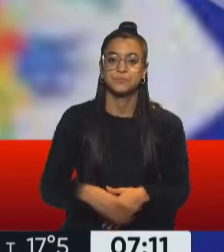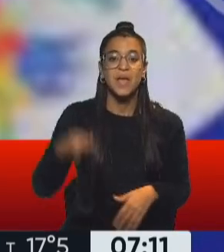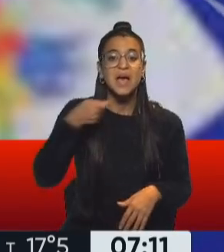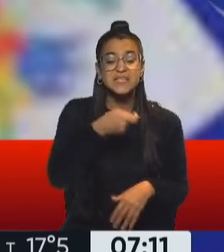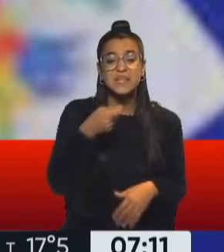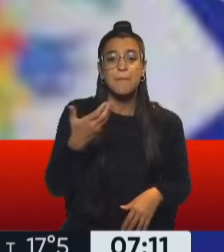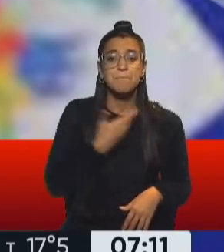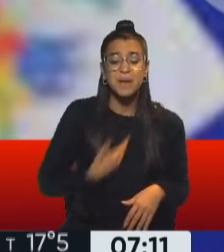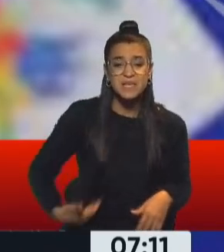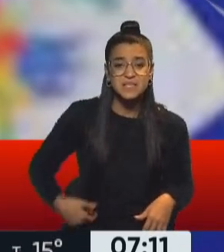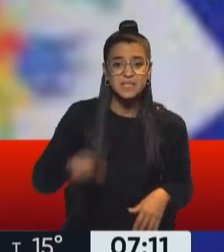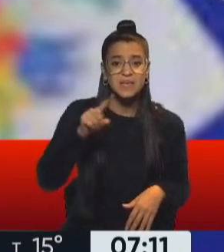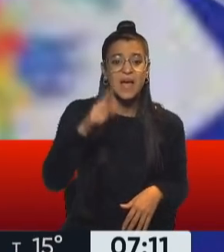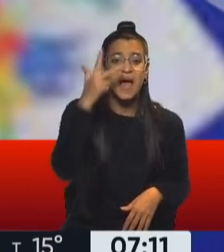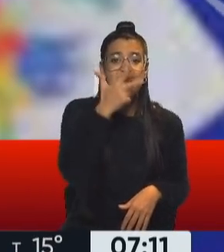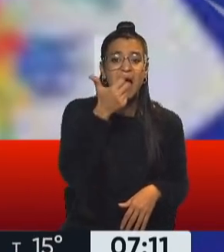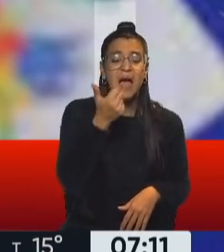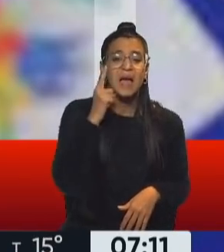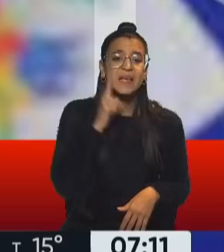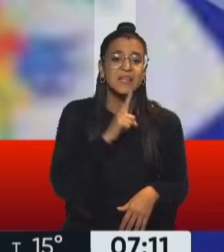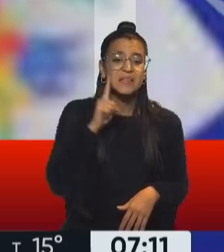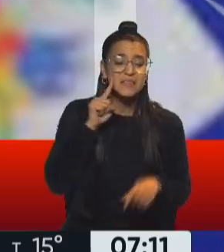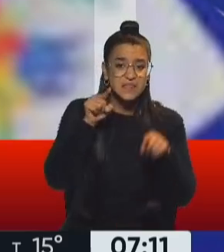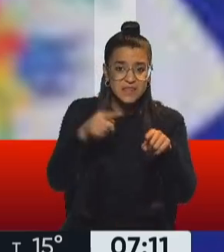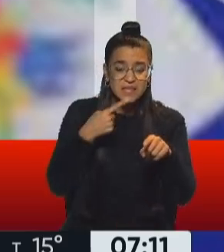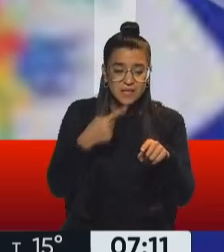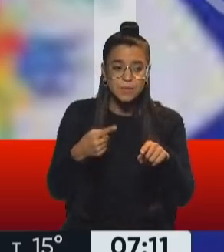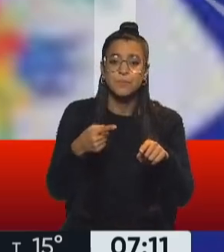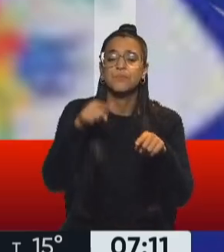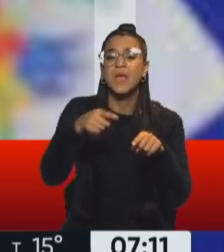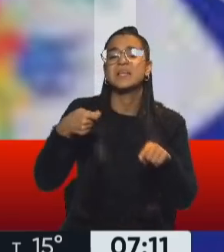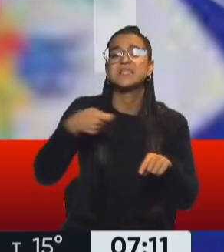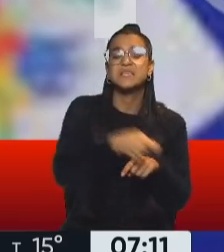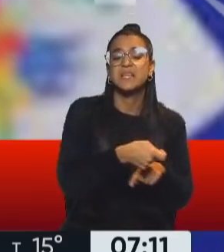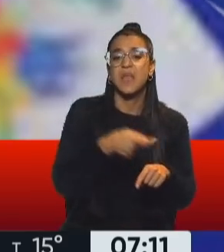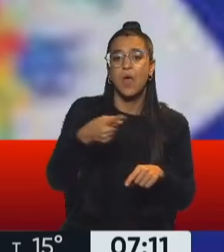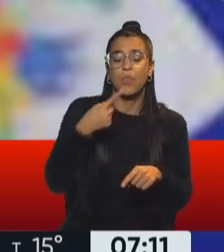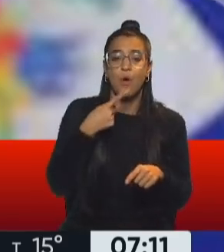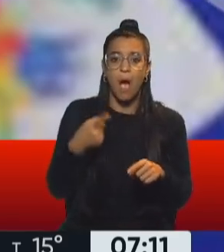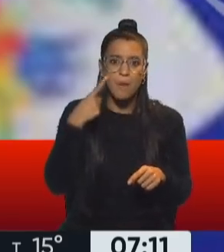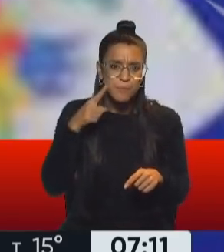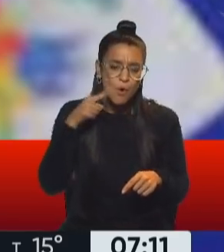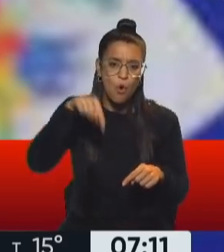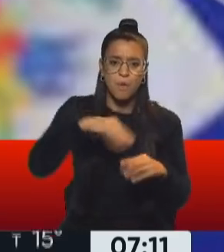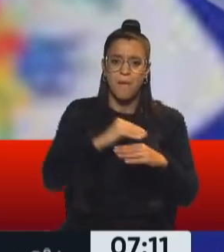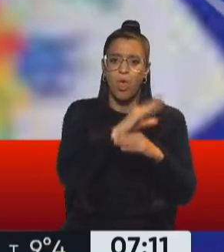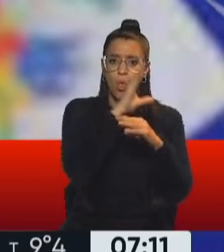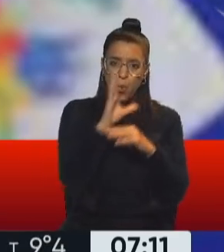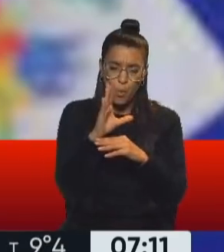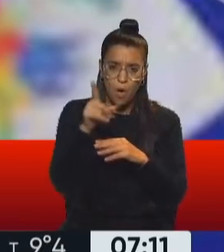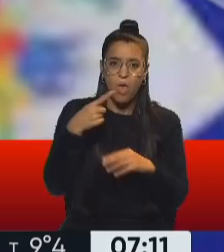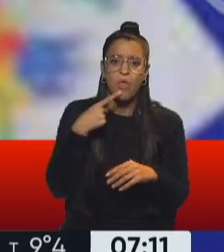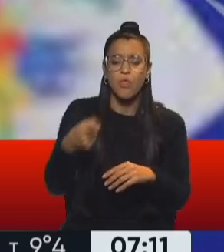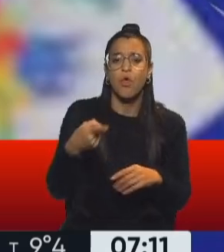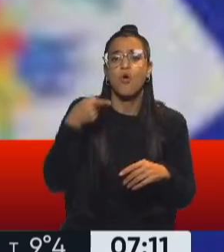Asesinaron al presidente de Haití. Se trata de Jovenel Moïse. Fue asesinado en un ataque perpetrado esta madrugada contra